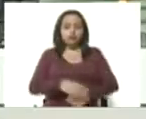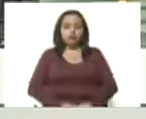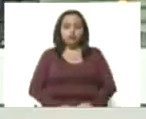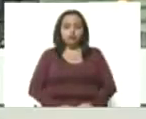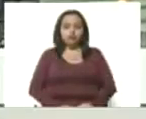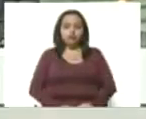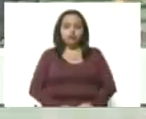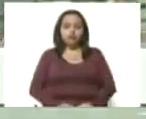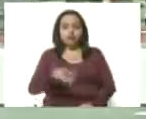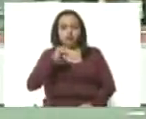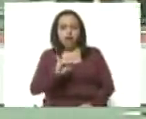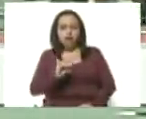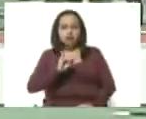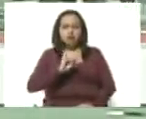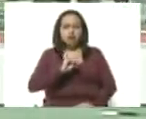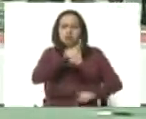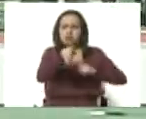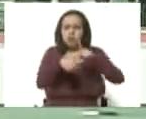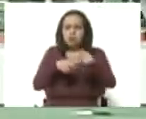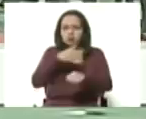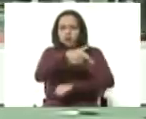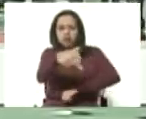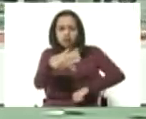sometió a una consulta nacional